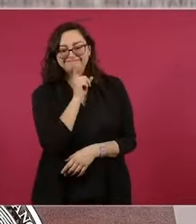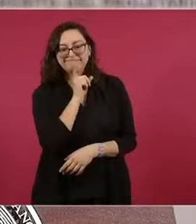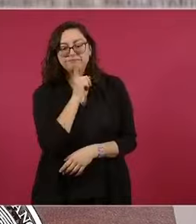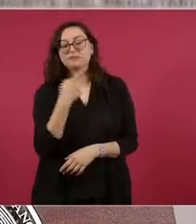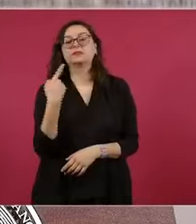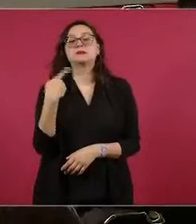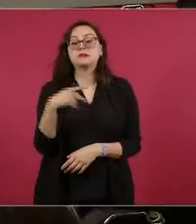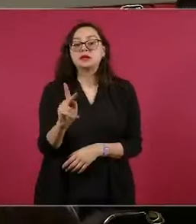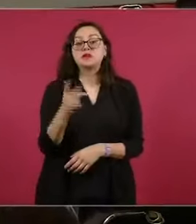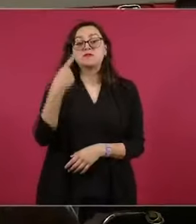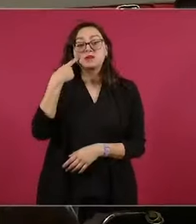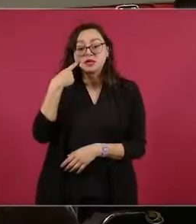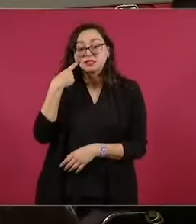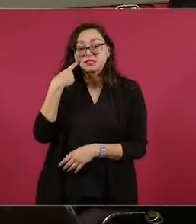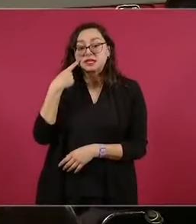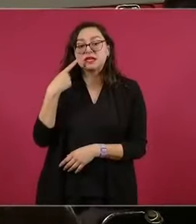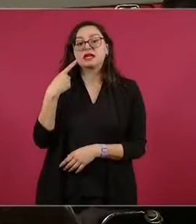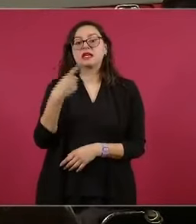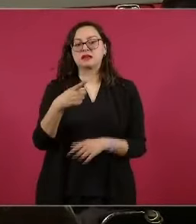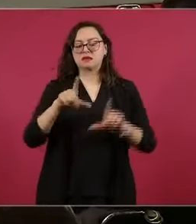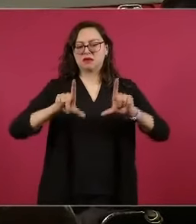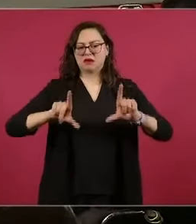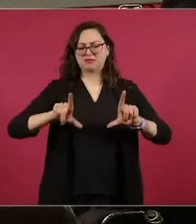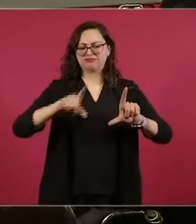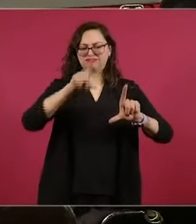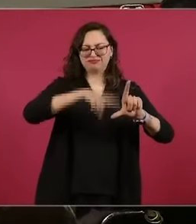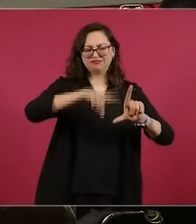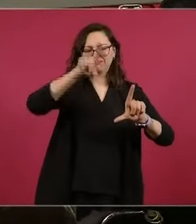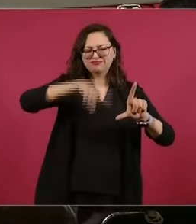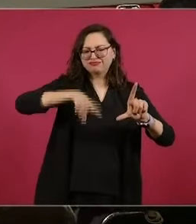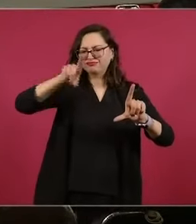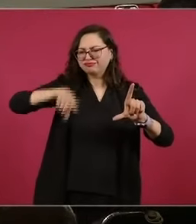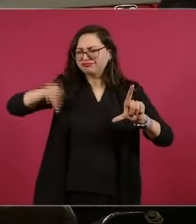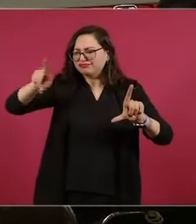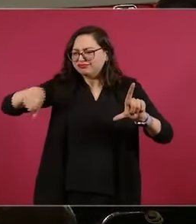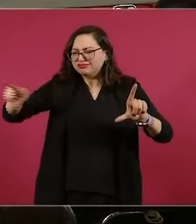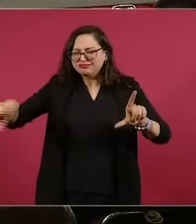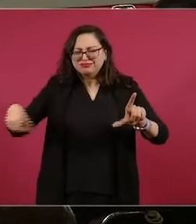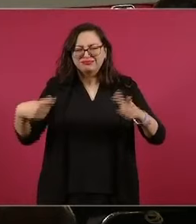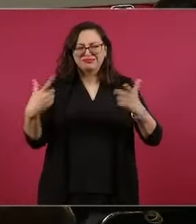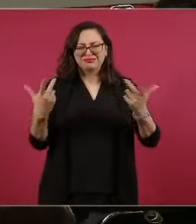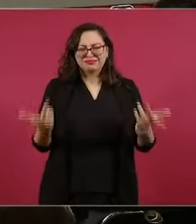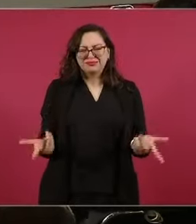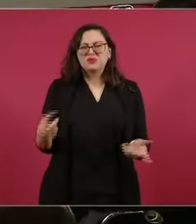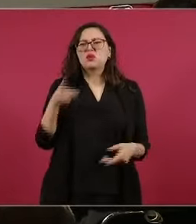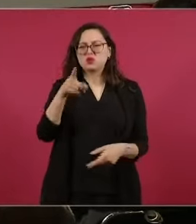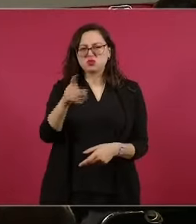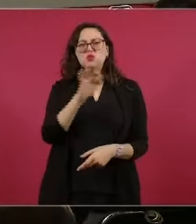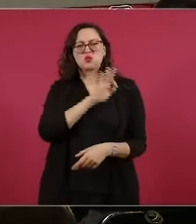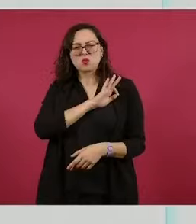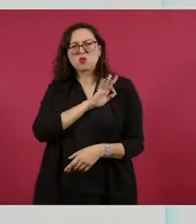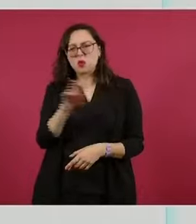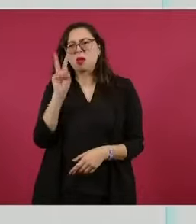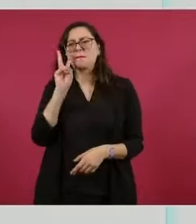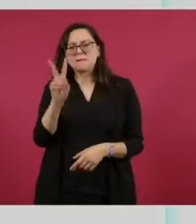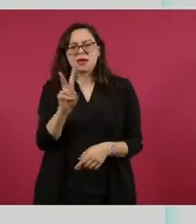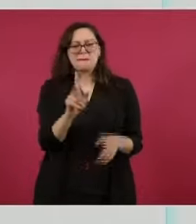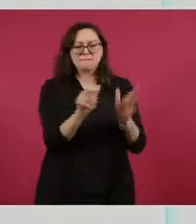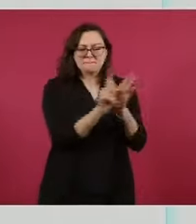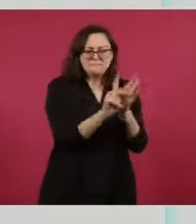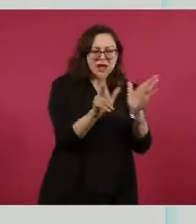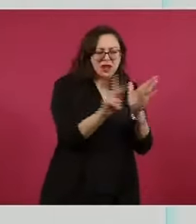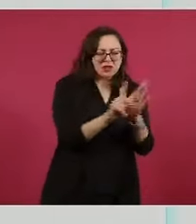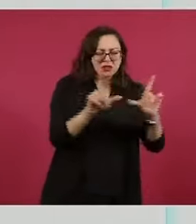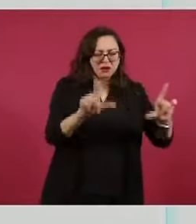esto. Utilizan una gráfica que ni siquiera, si ustedes se meten al artículo del periódico, no